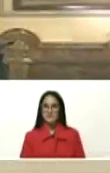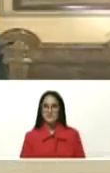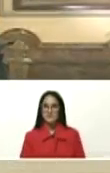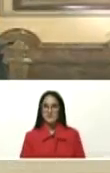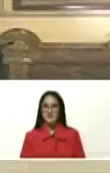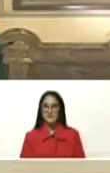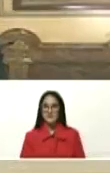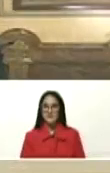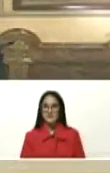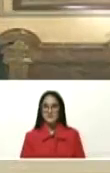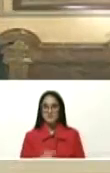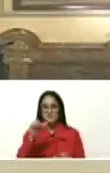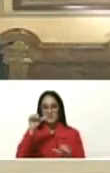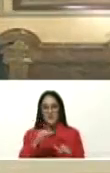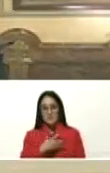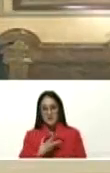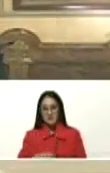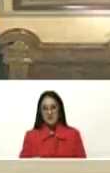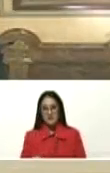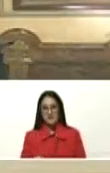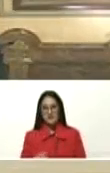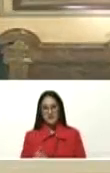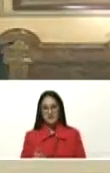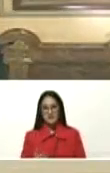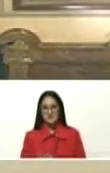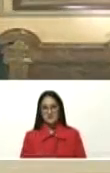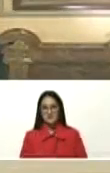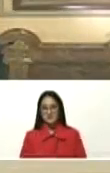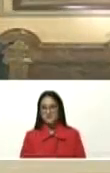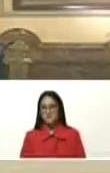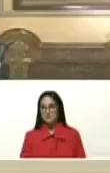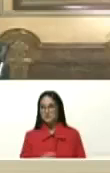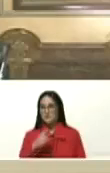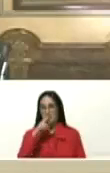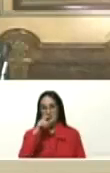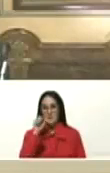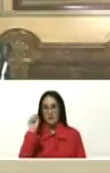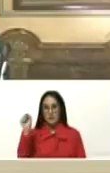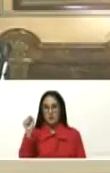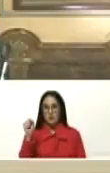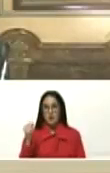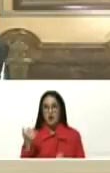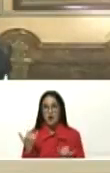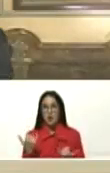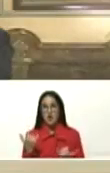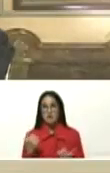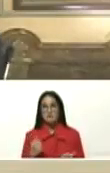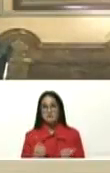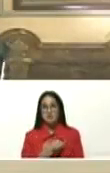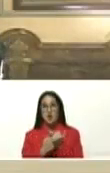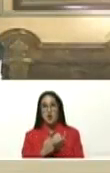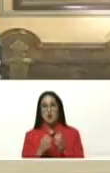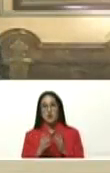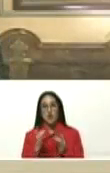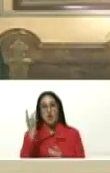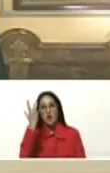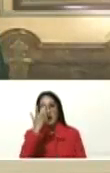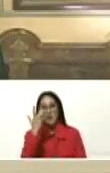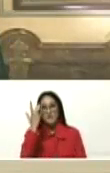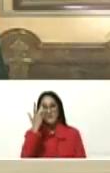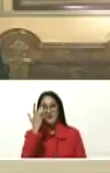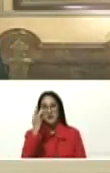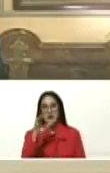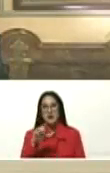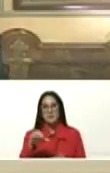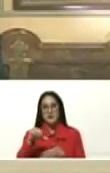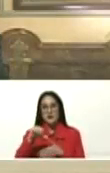Han sido las palabras del presidente constitucional Nicolás Maduro. Ha llegado el momento de impulsar toda África palabras con América del